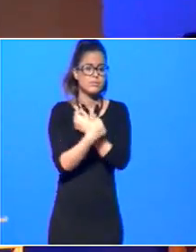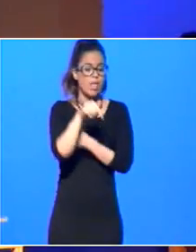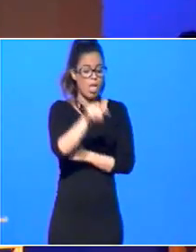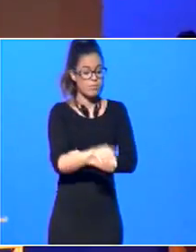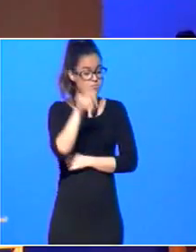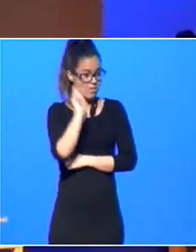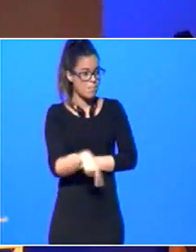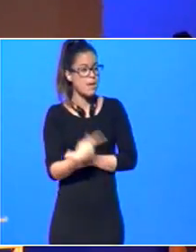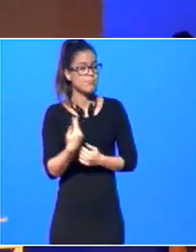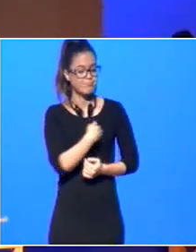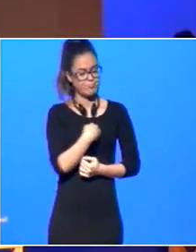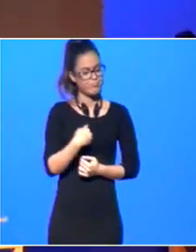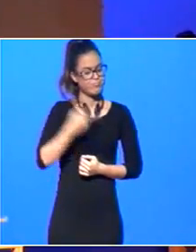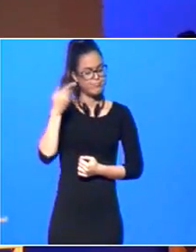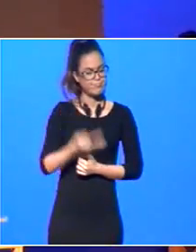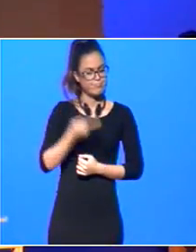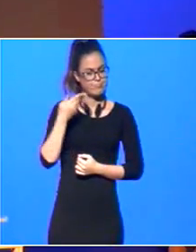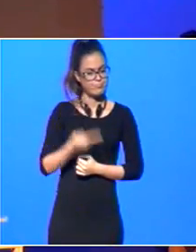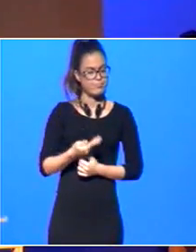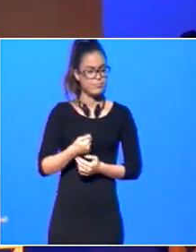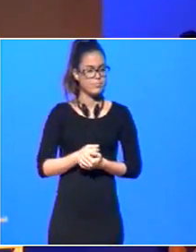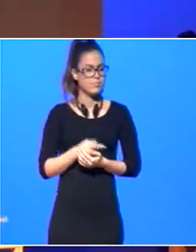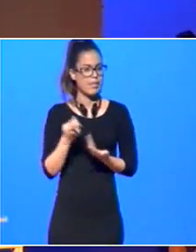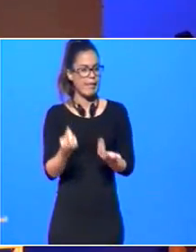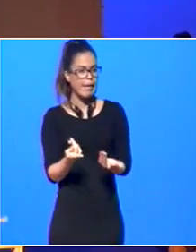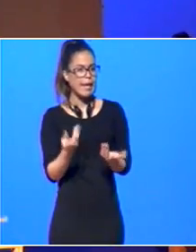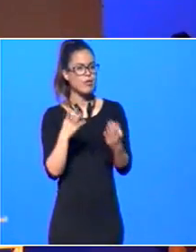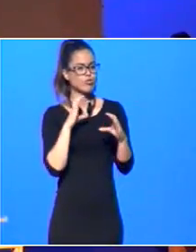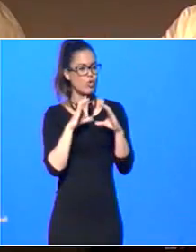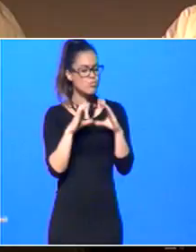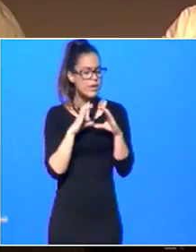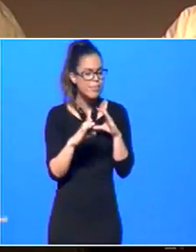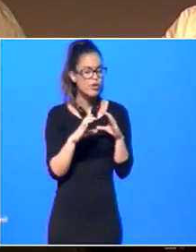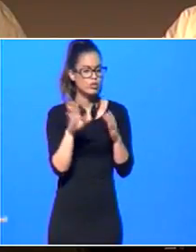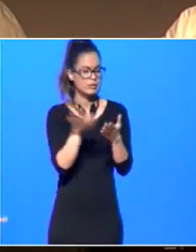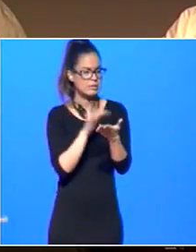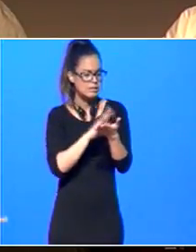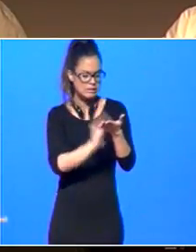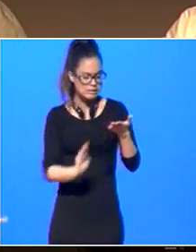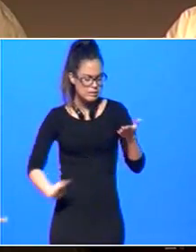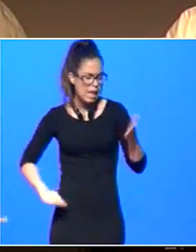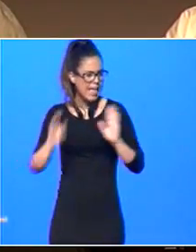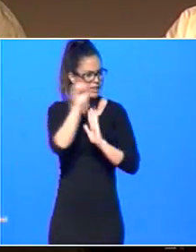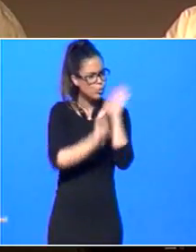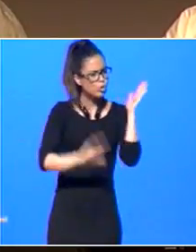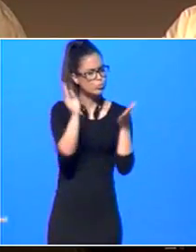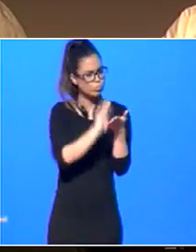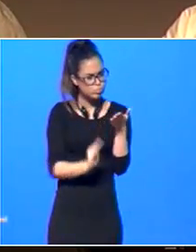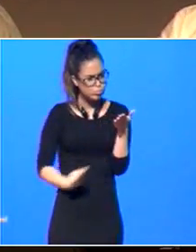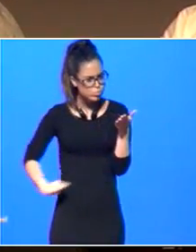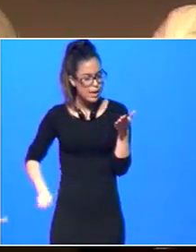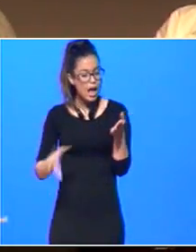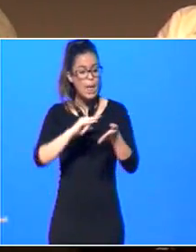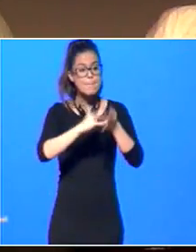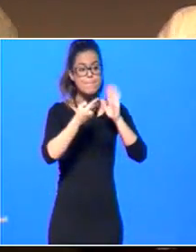destacado, que yo subrayaría. También tiene publicaciones, artículos, citaría una, el plan estratégico